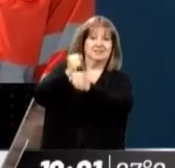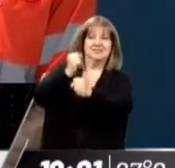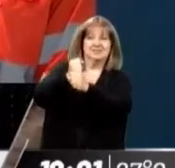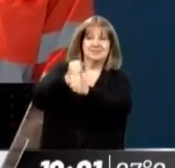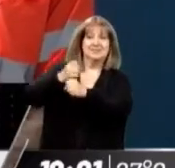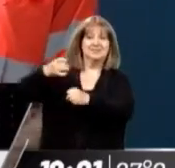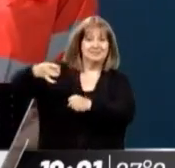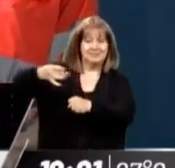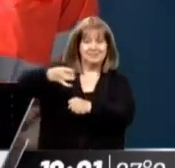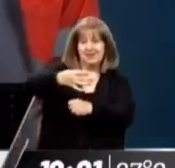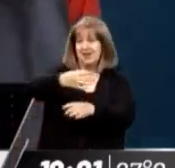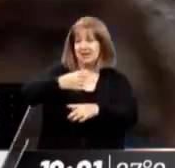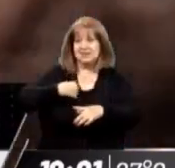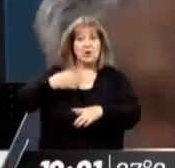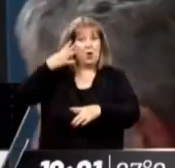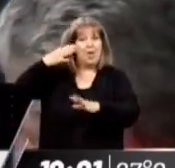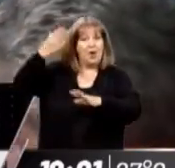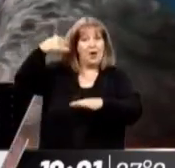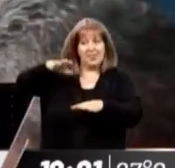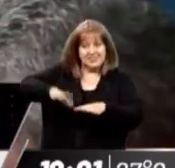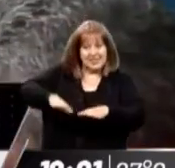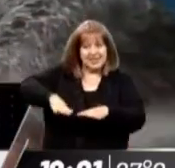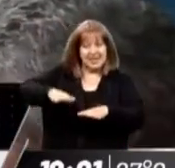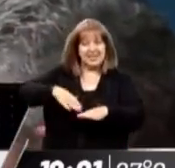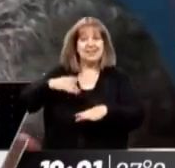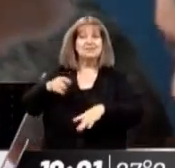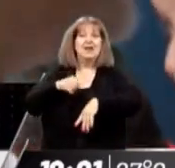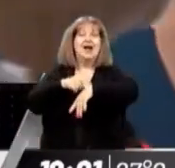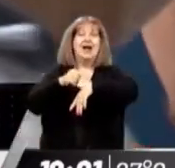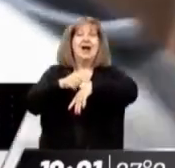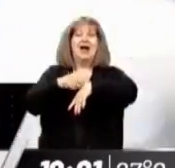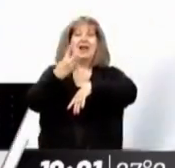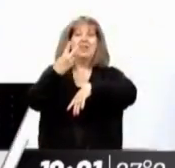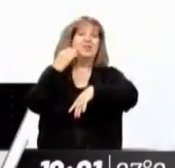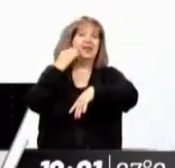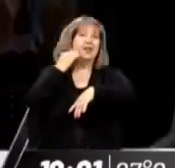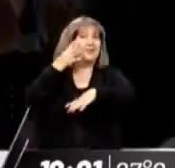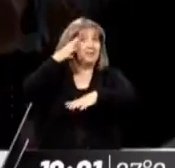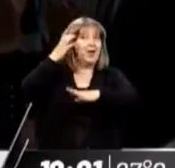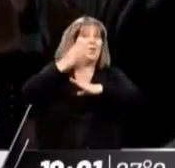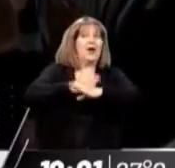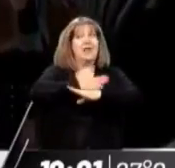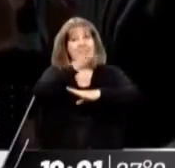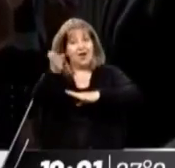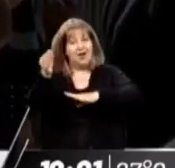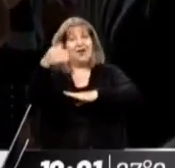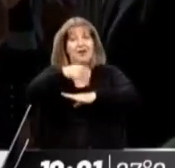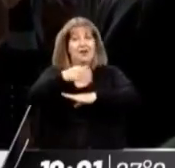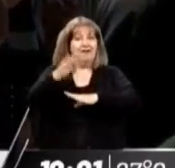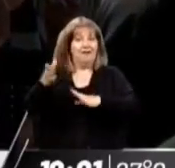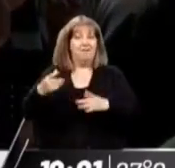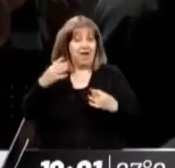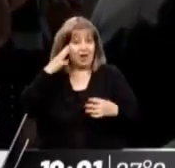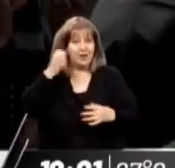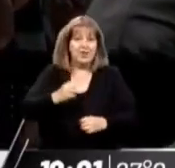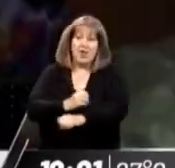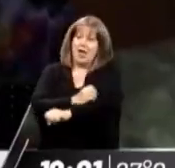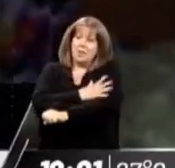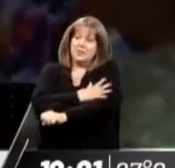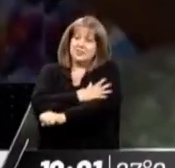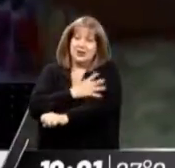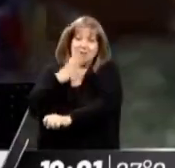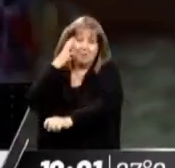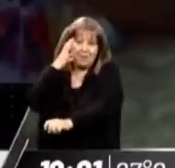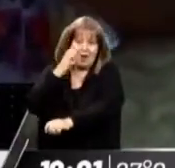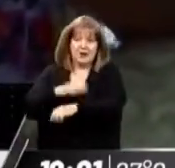misma estación, subía en el tren Sonda, salía a las 2 de la tarde el Sonda de acá, que vuelve otra vez el tren. Bueno, una emoción muy grande.